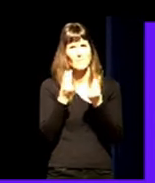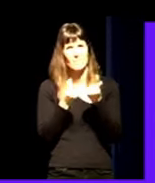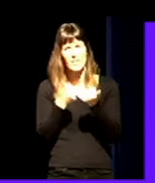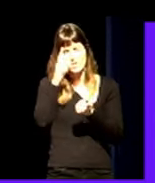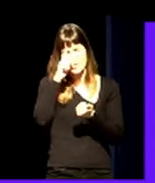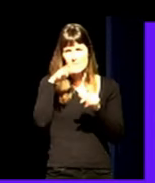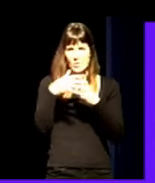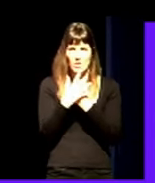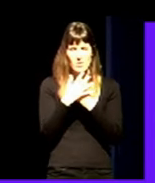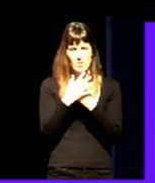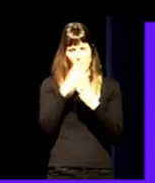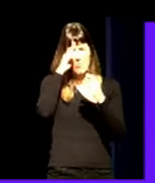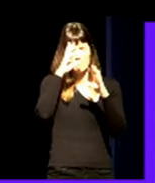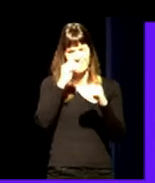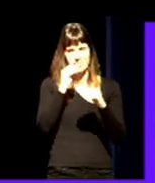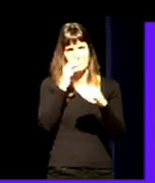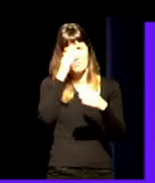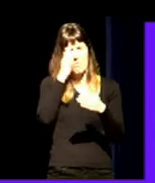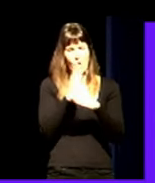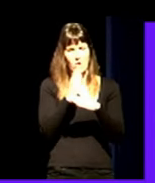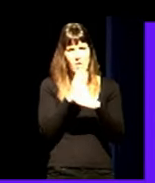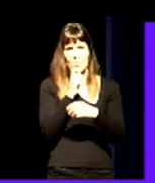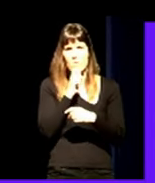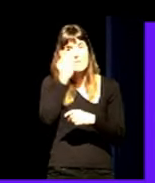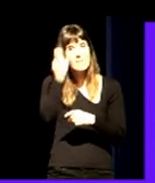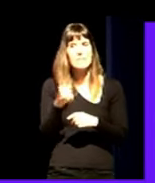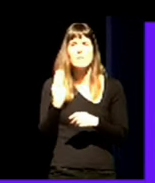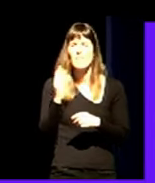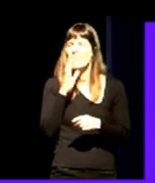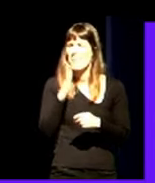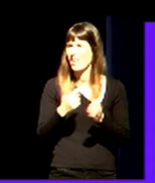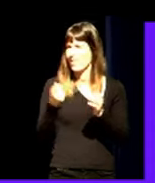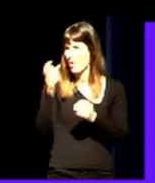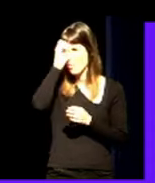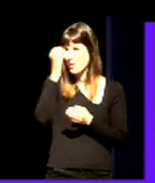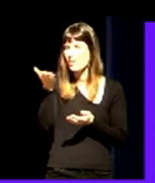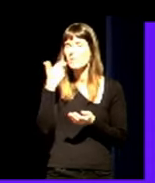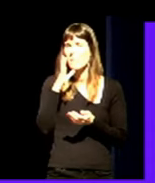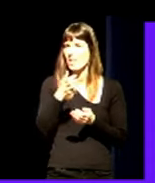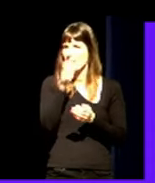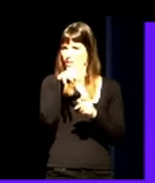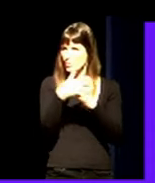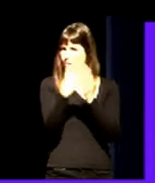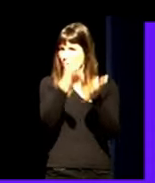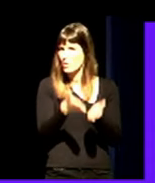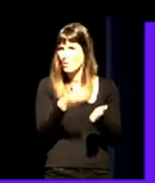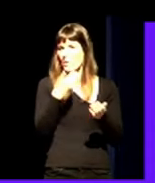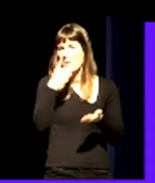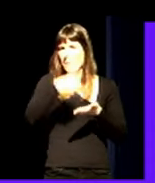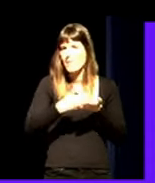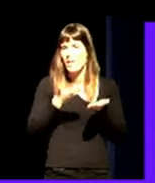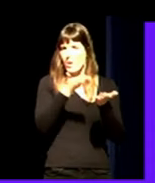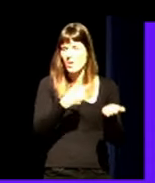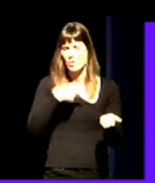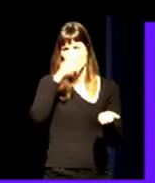cómo abordar este tema, siempre tienes a alguien a quien le puedes preguntar y decir, bueno, ¿y qué os parece? Y este caso, que nos han pedido ayuda, no sabemos